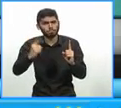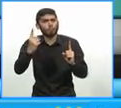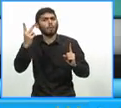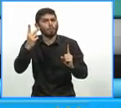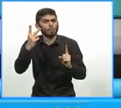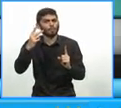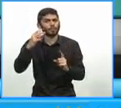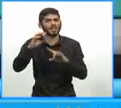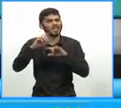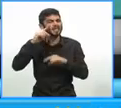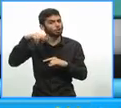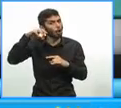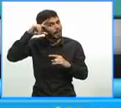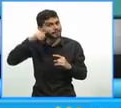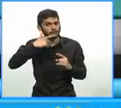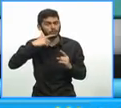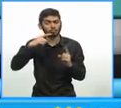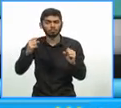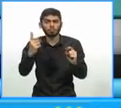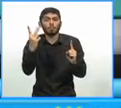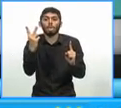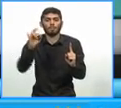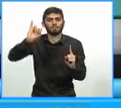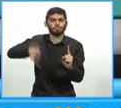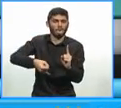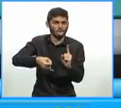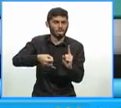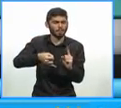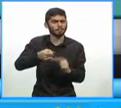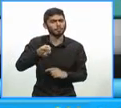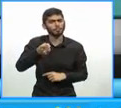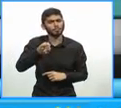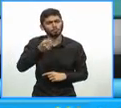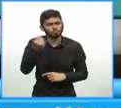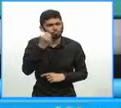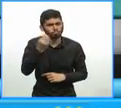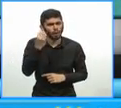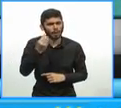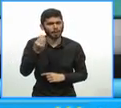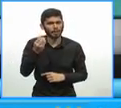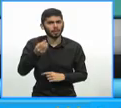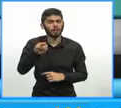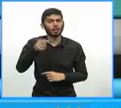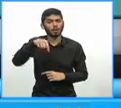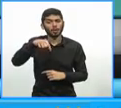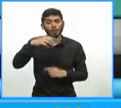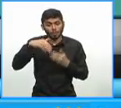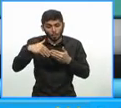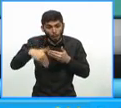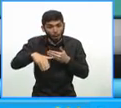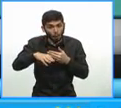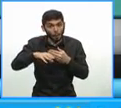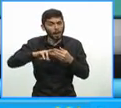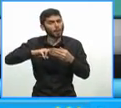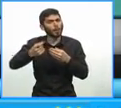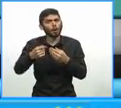Florencia Quiñones para quedarse de esta manera con el título. Vale destacar que ambos conjuntos deberán jugar un desempate, ida y vuelta por